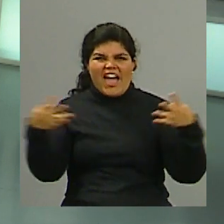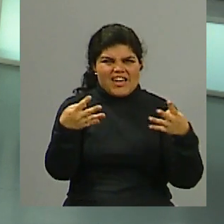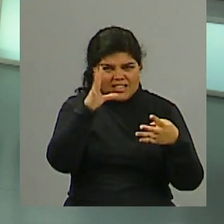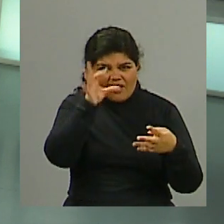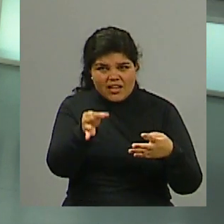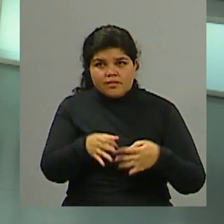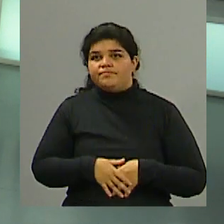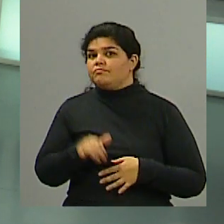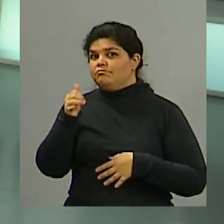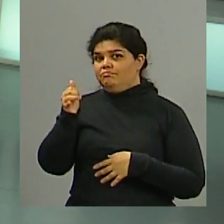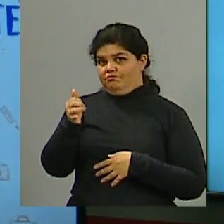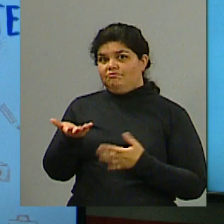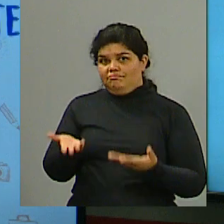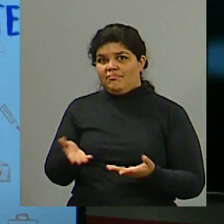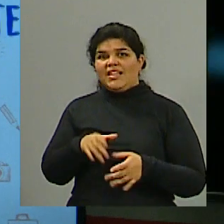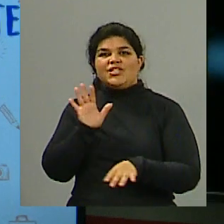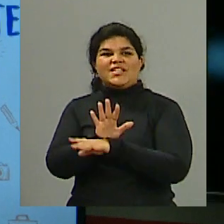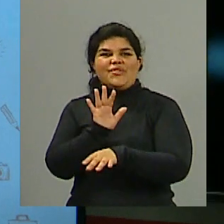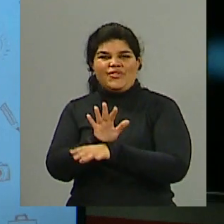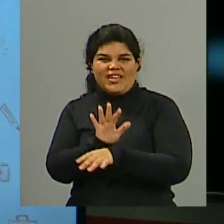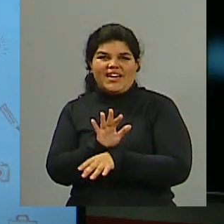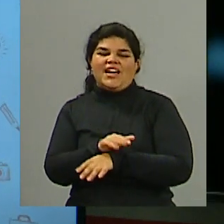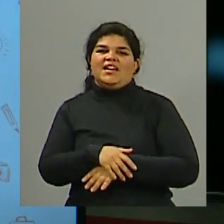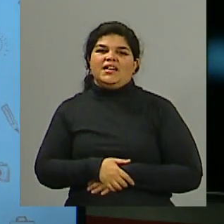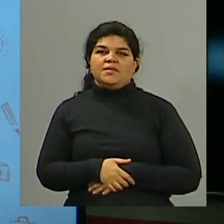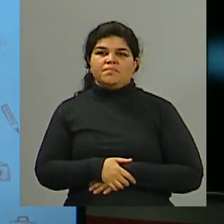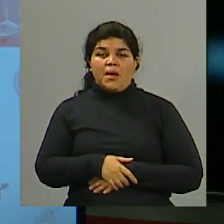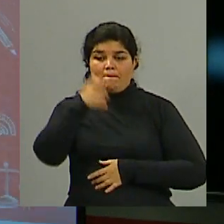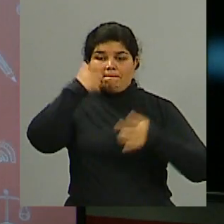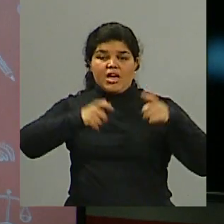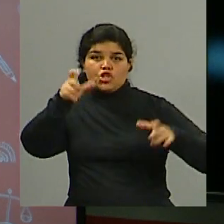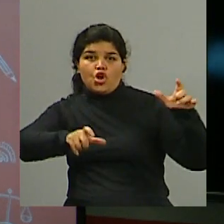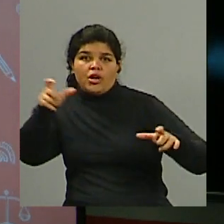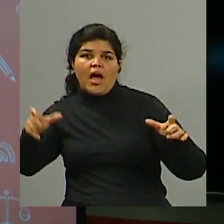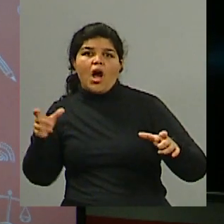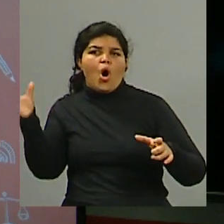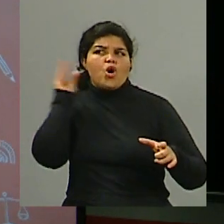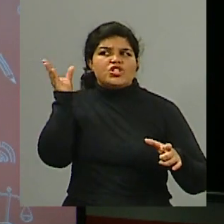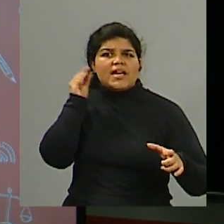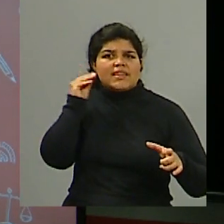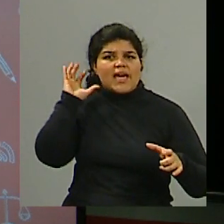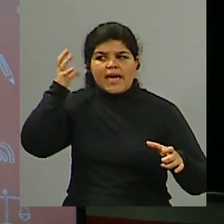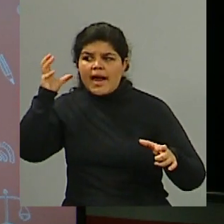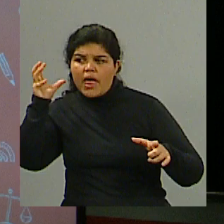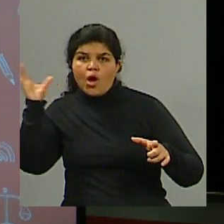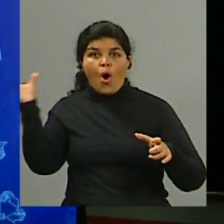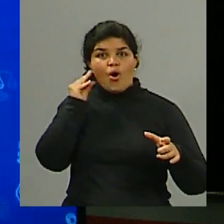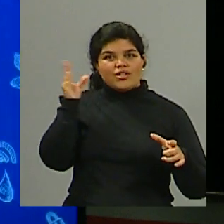la masificación y la reacción de los oyentes a la hora de escuchar